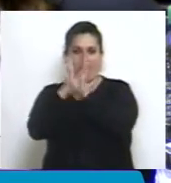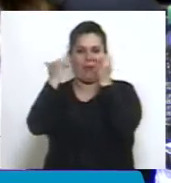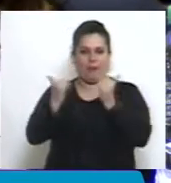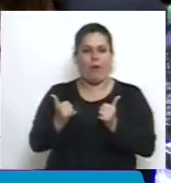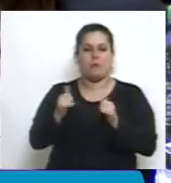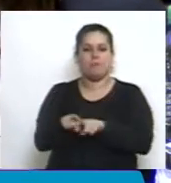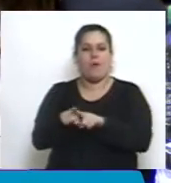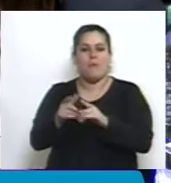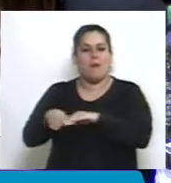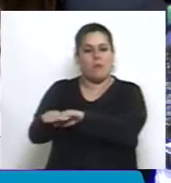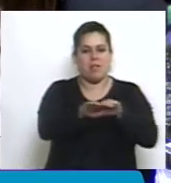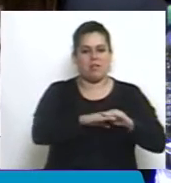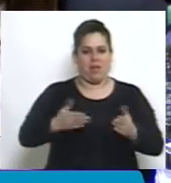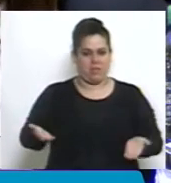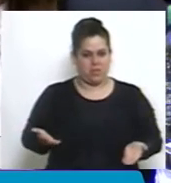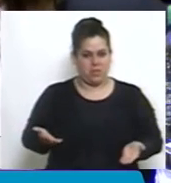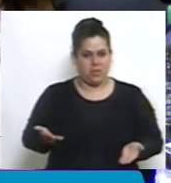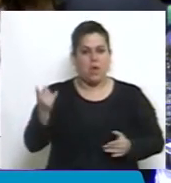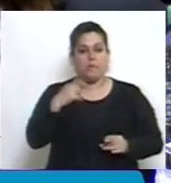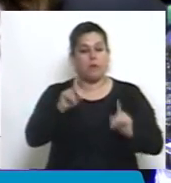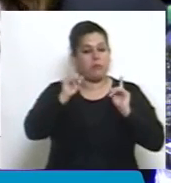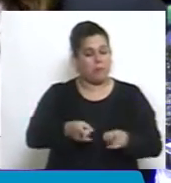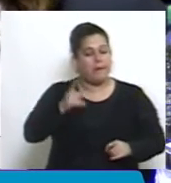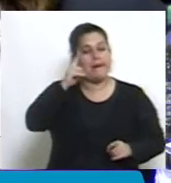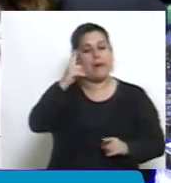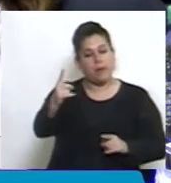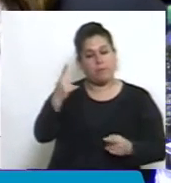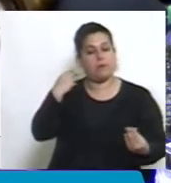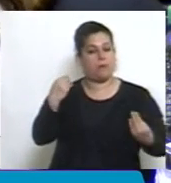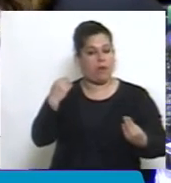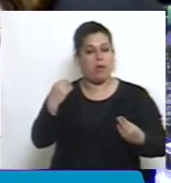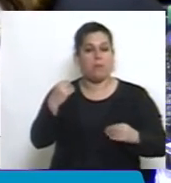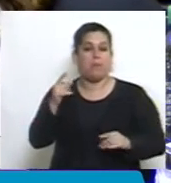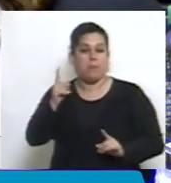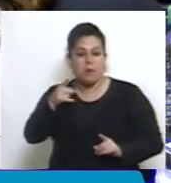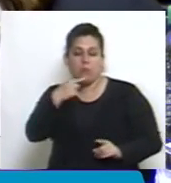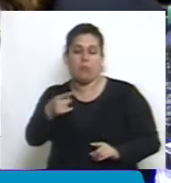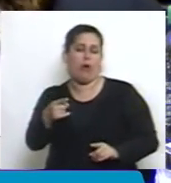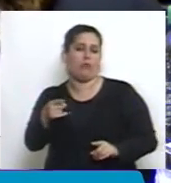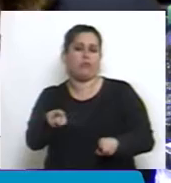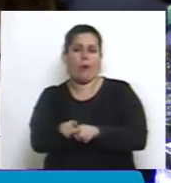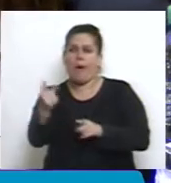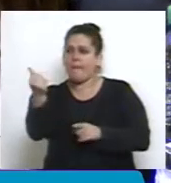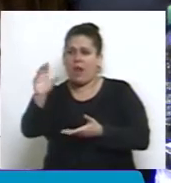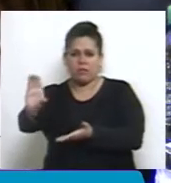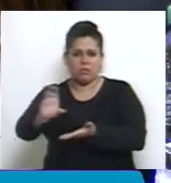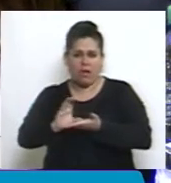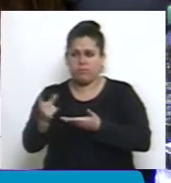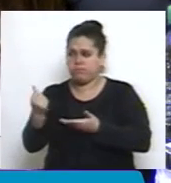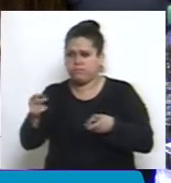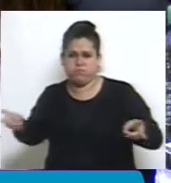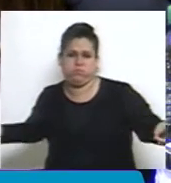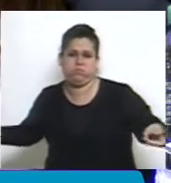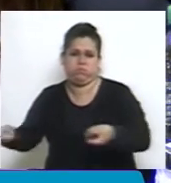la igualdad. Pero creemos que toda esa enorme masa de dinero que